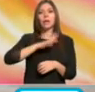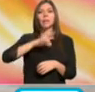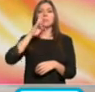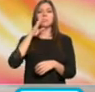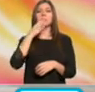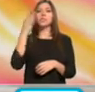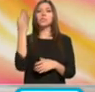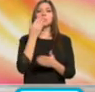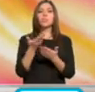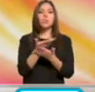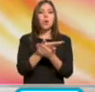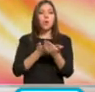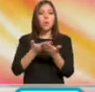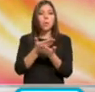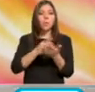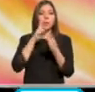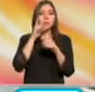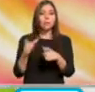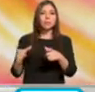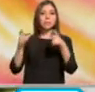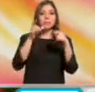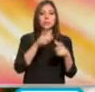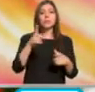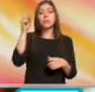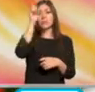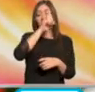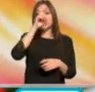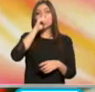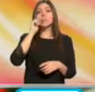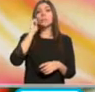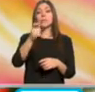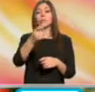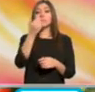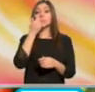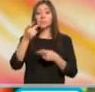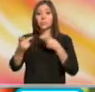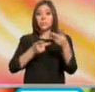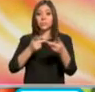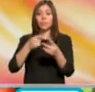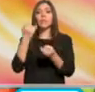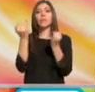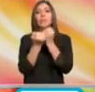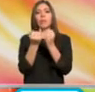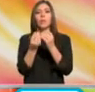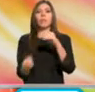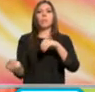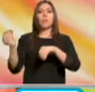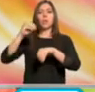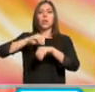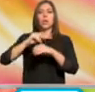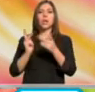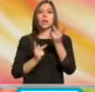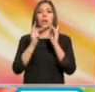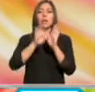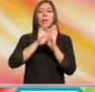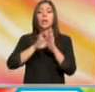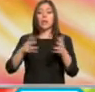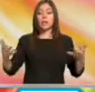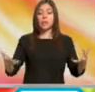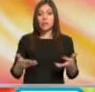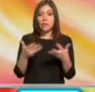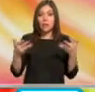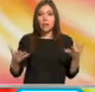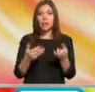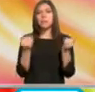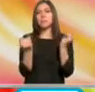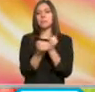sopa. Y entonces, bueno, la recomendación es la siguiente. A lo que preparemos vamos a añadirle verdura, en unas ensaladas, que pueden ser